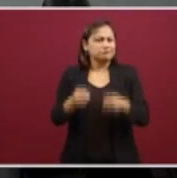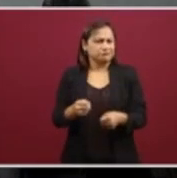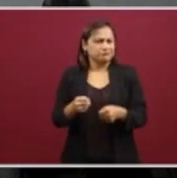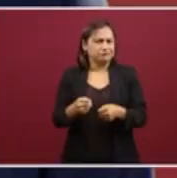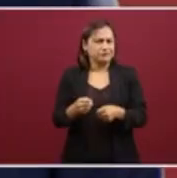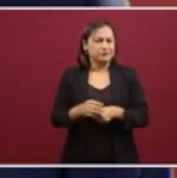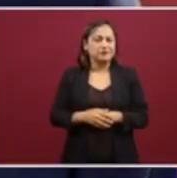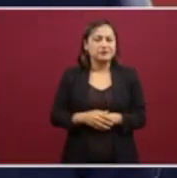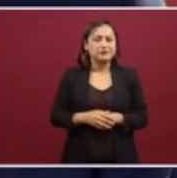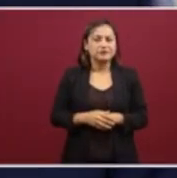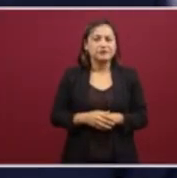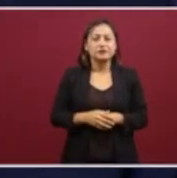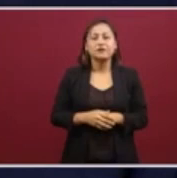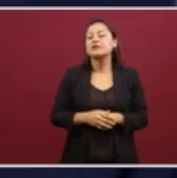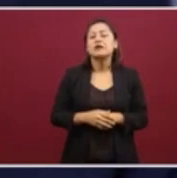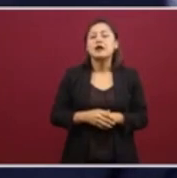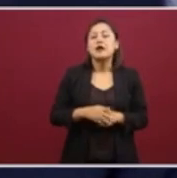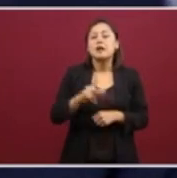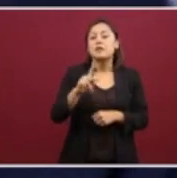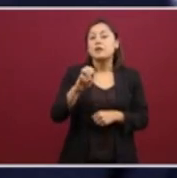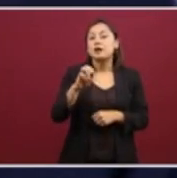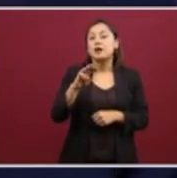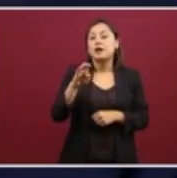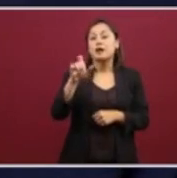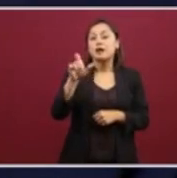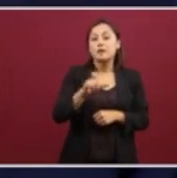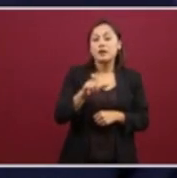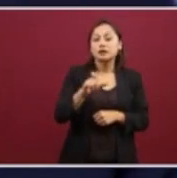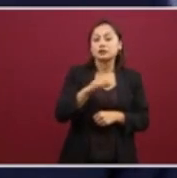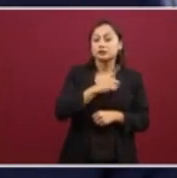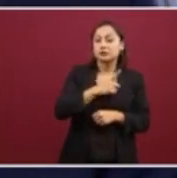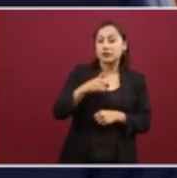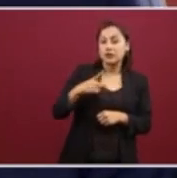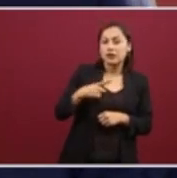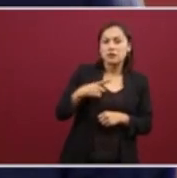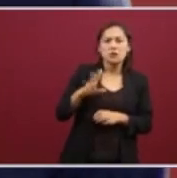reestructurar la deuda de Pemex en buenos términos.